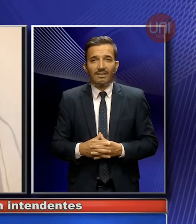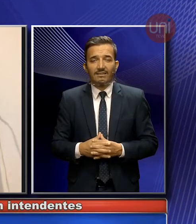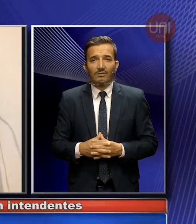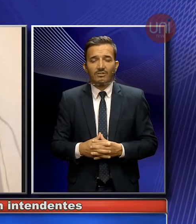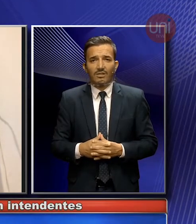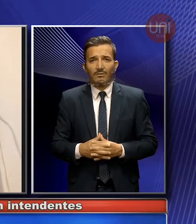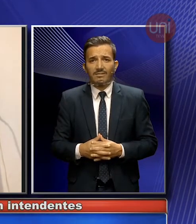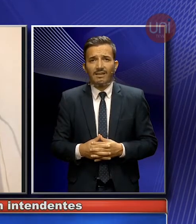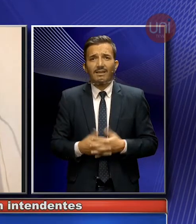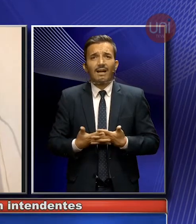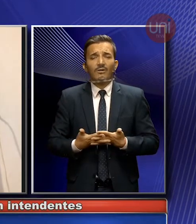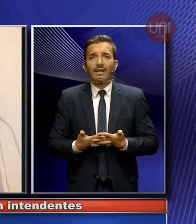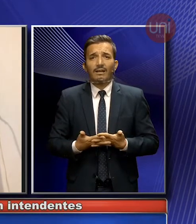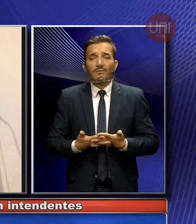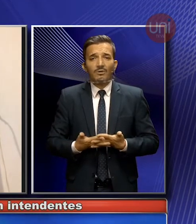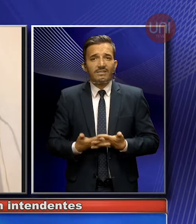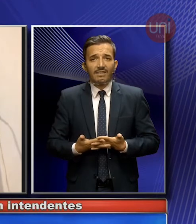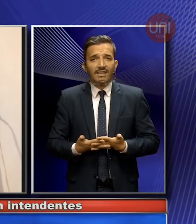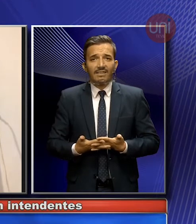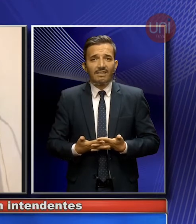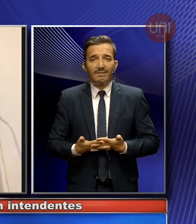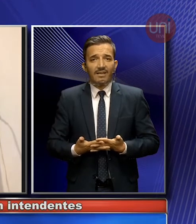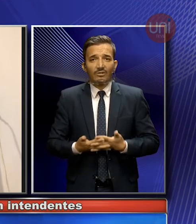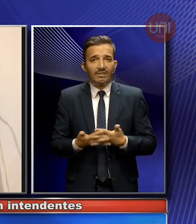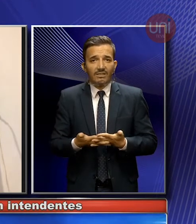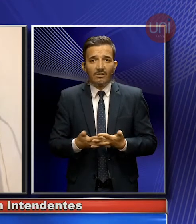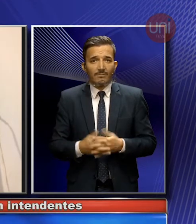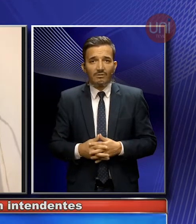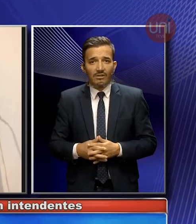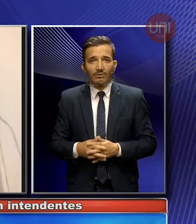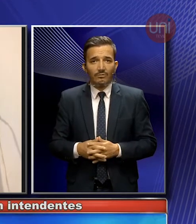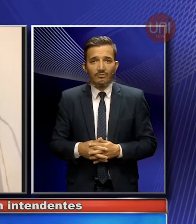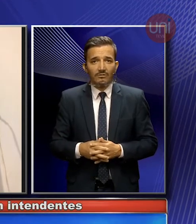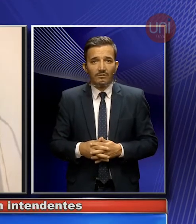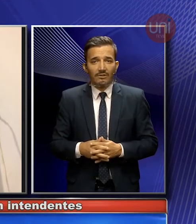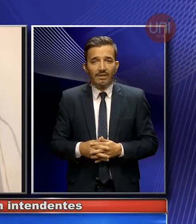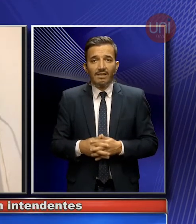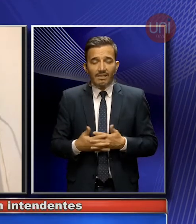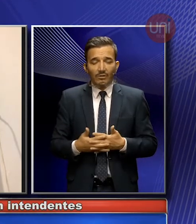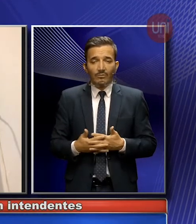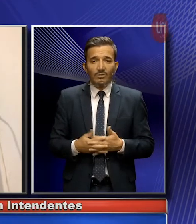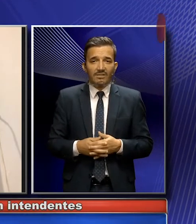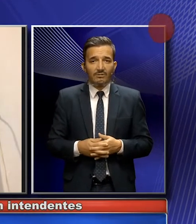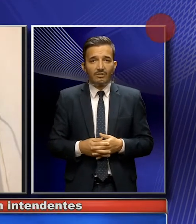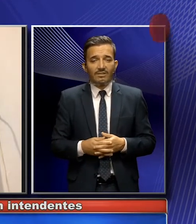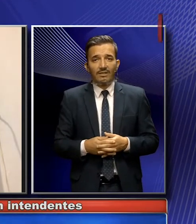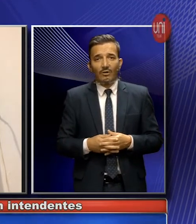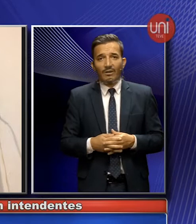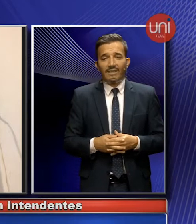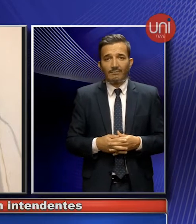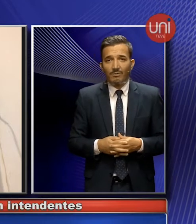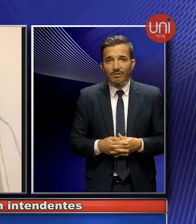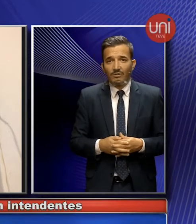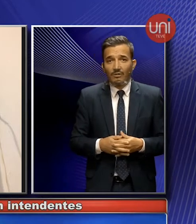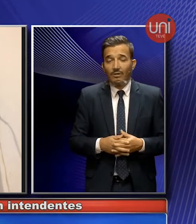educación de la provincia. Ahora, ¿puede ser que Argentina pase algo tan distinto a lo que pasó en el resto del mundo? En el resto del mundo, ante situaciones como la que estamos